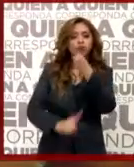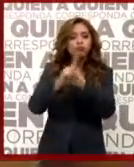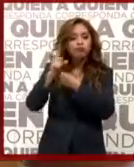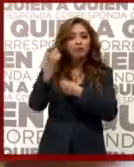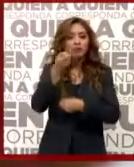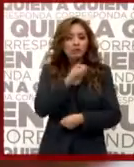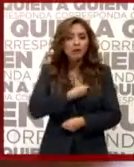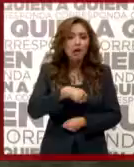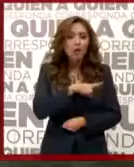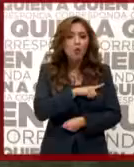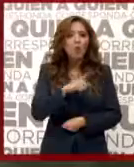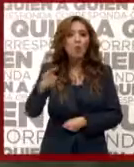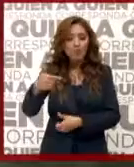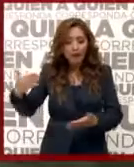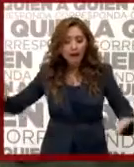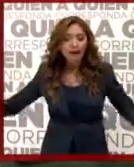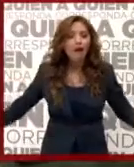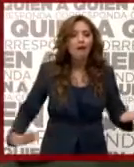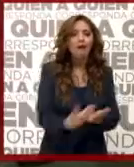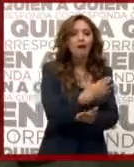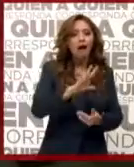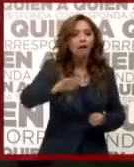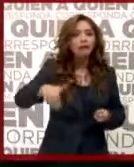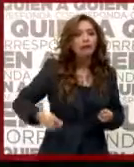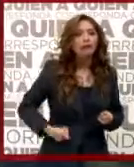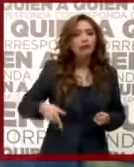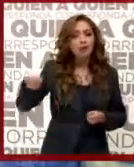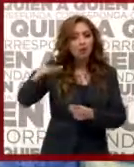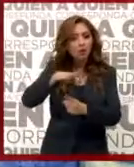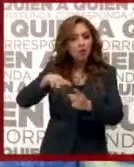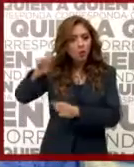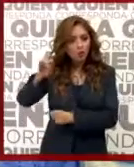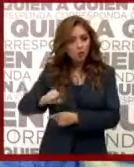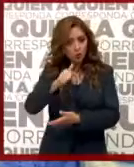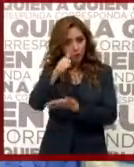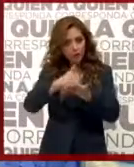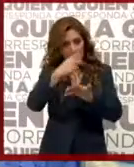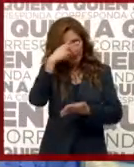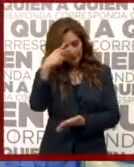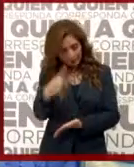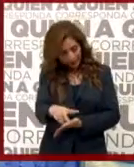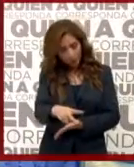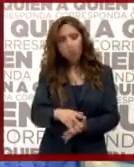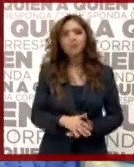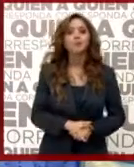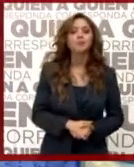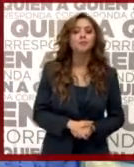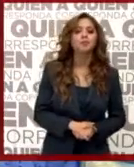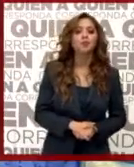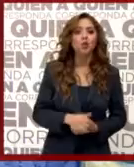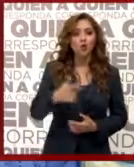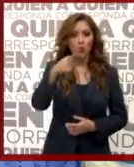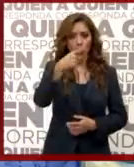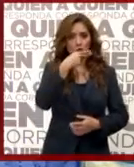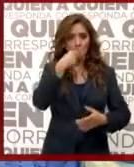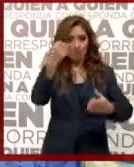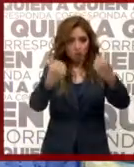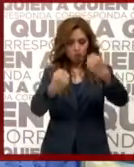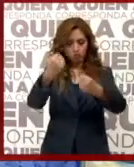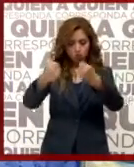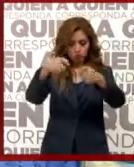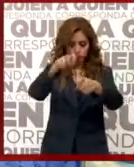de un accidente vial al sur de la Ciudad de México. Venía sentado atrás del conductor